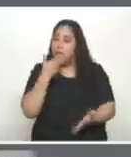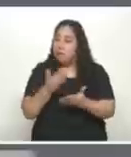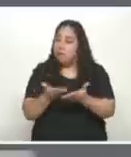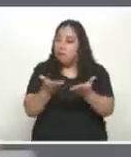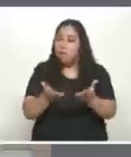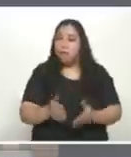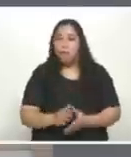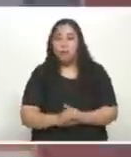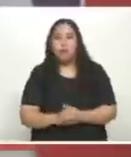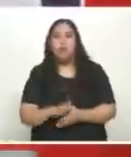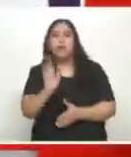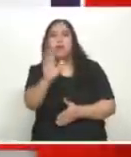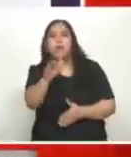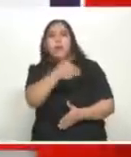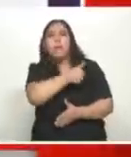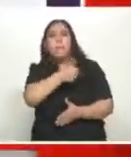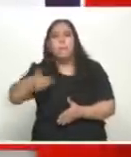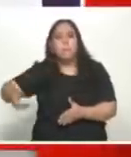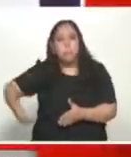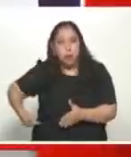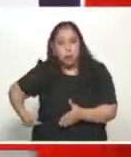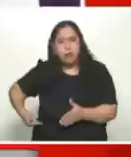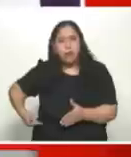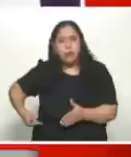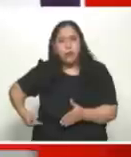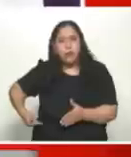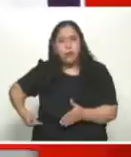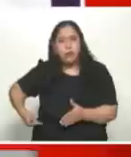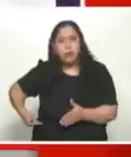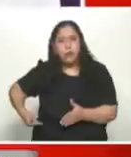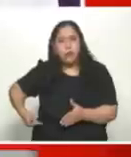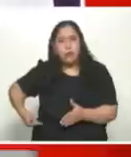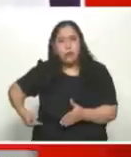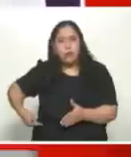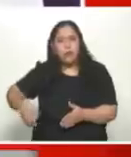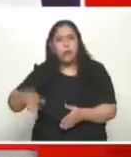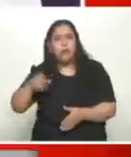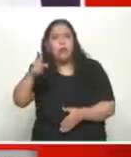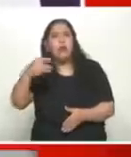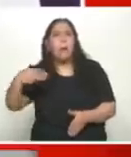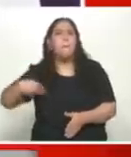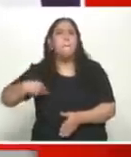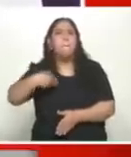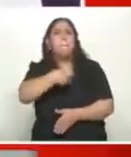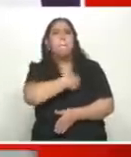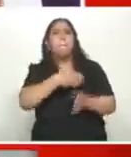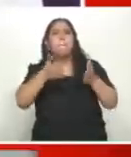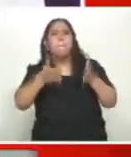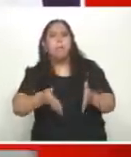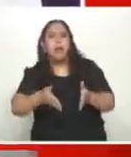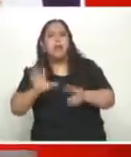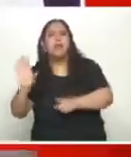diferencia también, presidente, entre lo que hace cada ministerio, cada ministro en su ejecución y proceso,